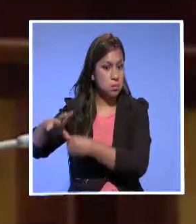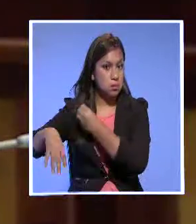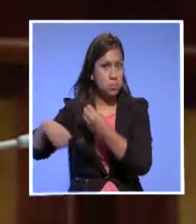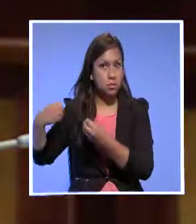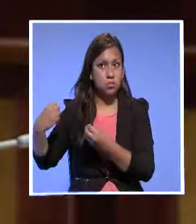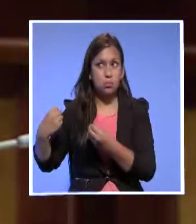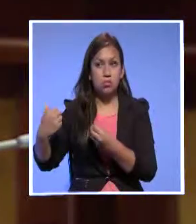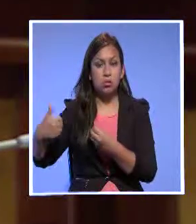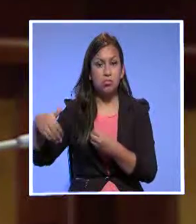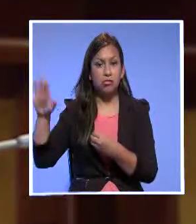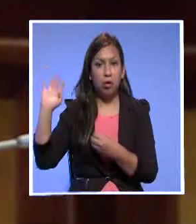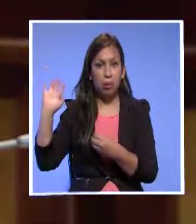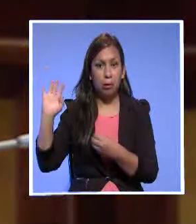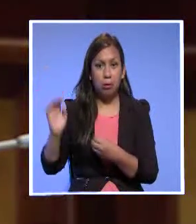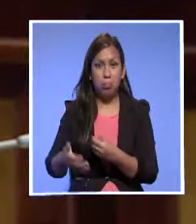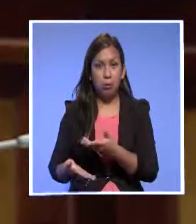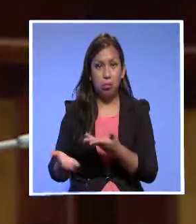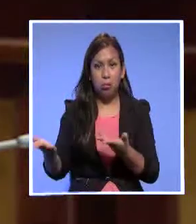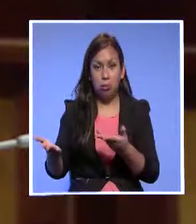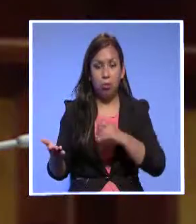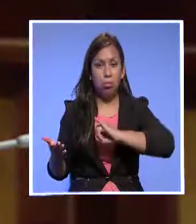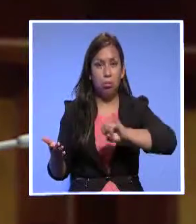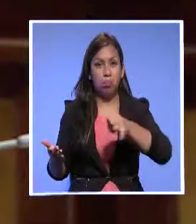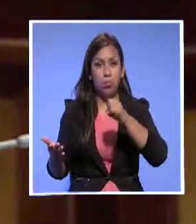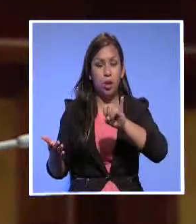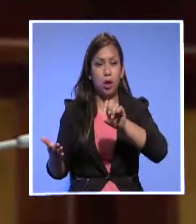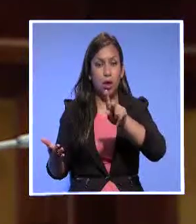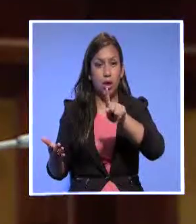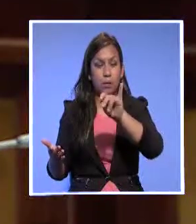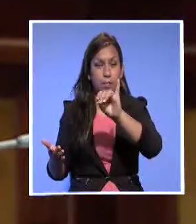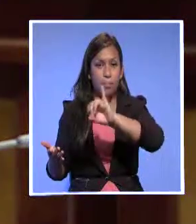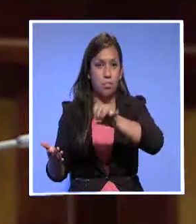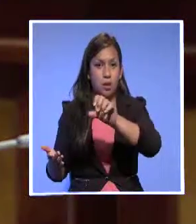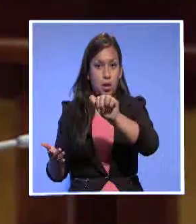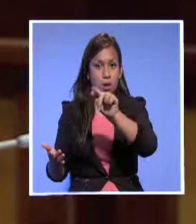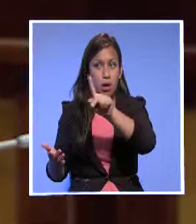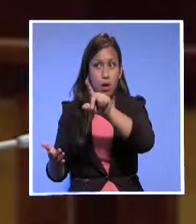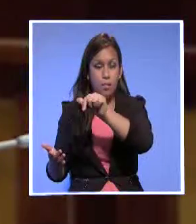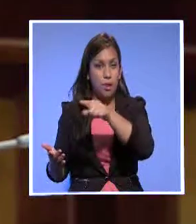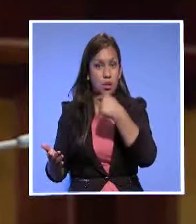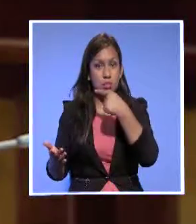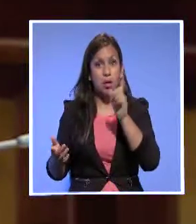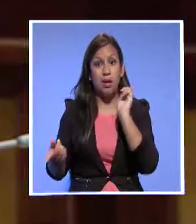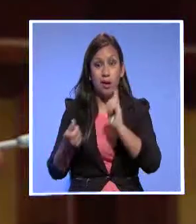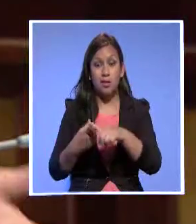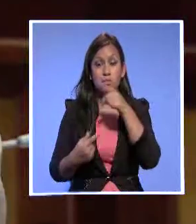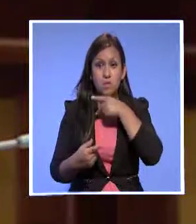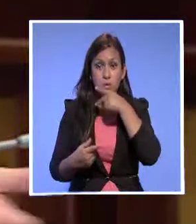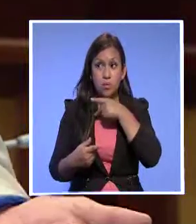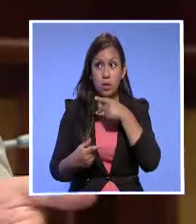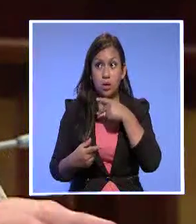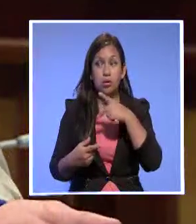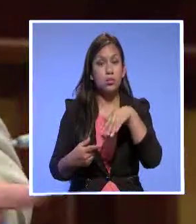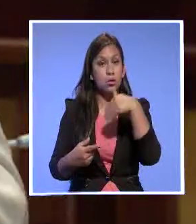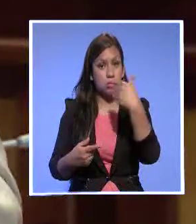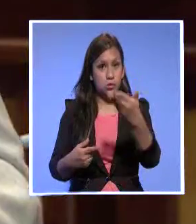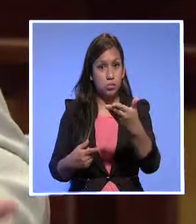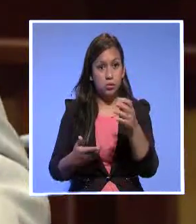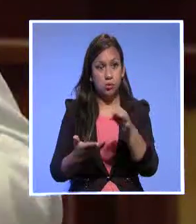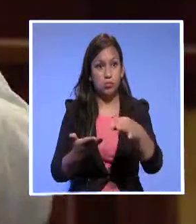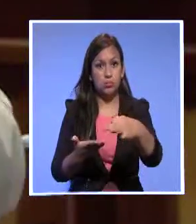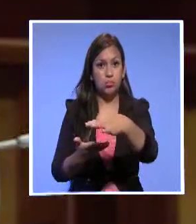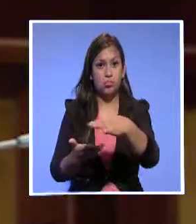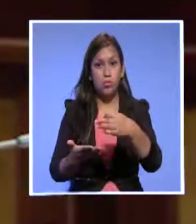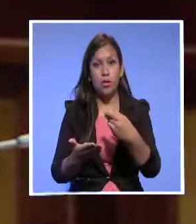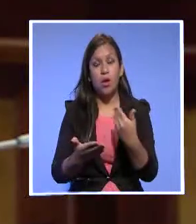iba a pedir ayuda a amanda solamente la que está existe todavía la hacia portoviejo y desde luego en los cantones nuestro